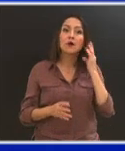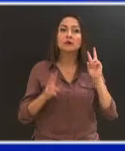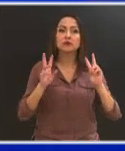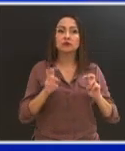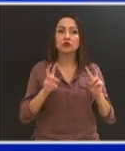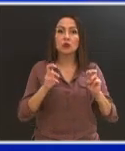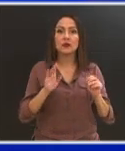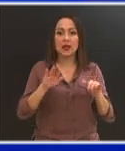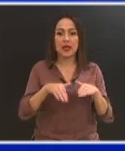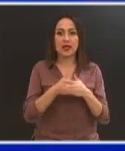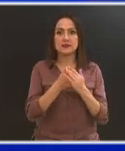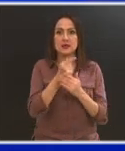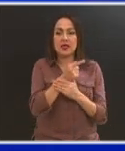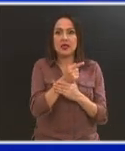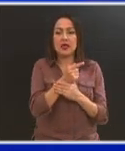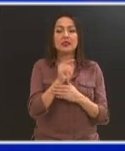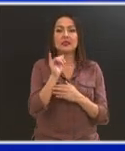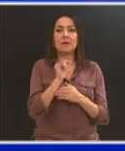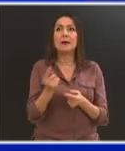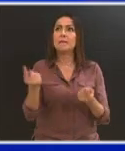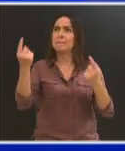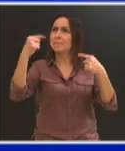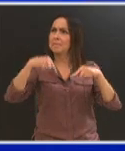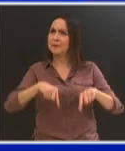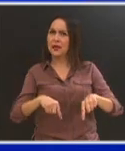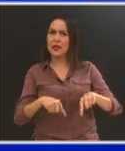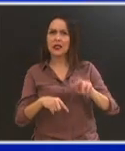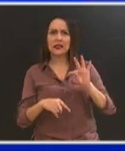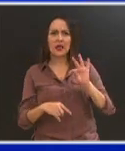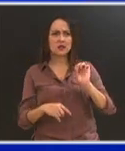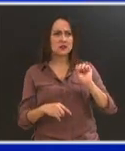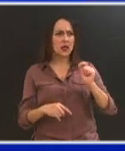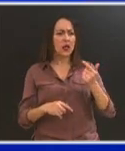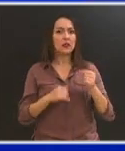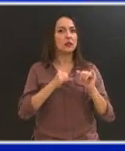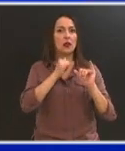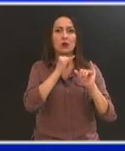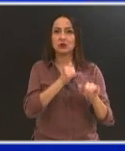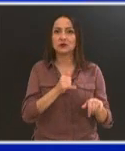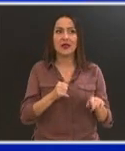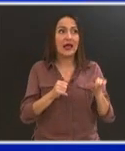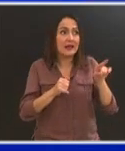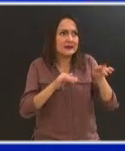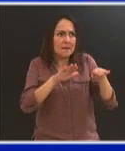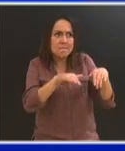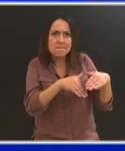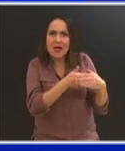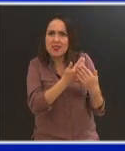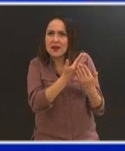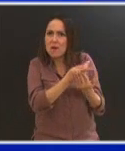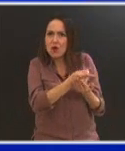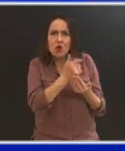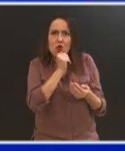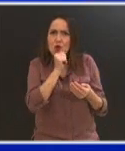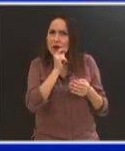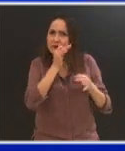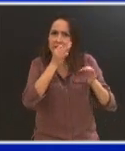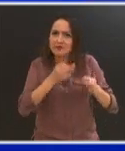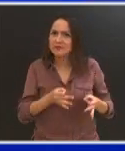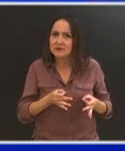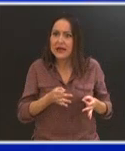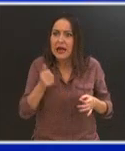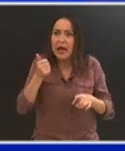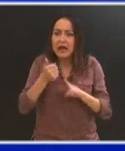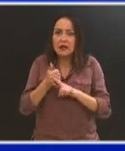aparentemente casada con él viene también aquí al Tribunal Supremo de Elecciones y denuncia que aquel matrimonio es ilegítimo, que ella